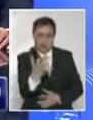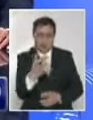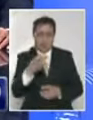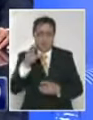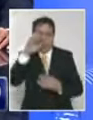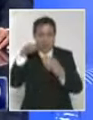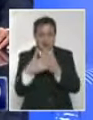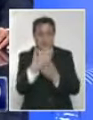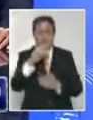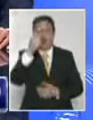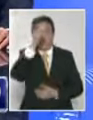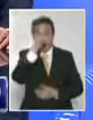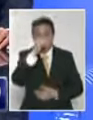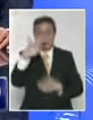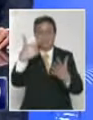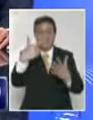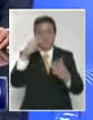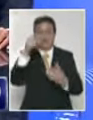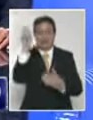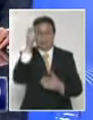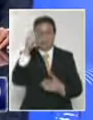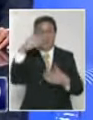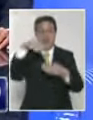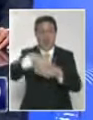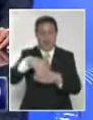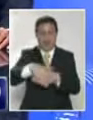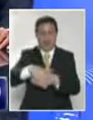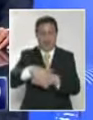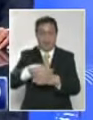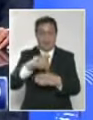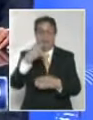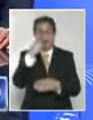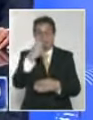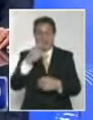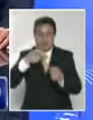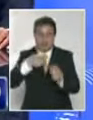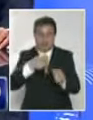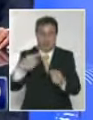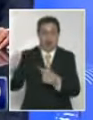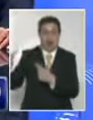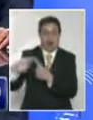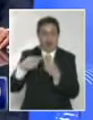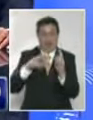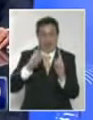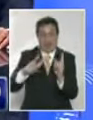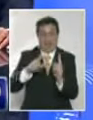de Pinochet fue un domingo 7 de septiembre, sí, en la tarde. En la tarde, sí. Y esto fue en la madrugada del lunes 8.